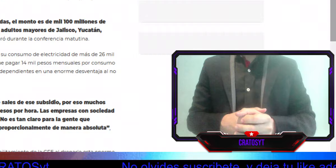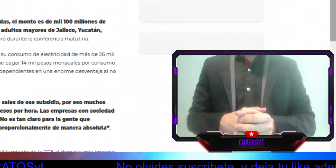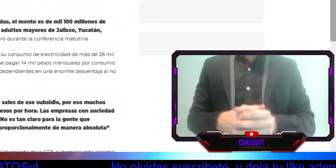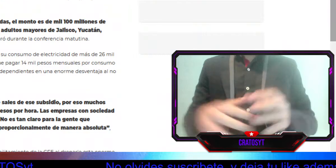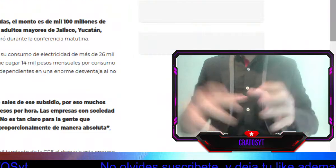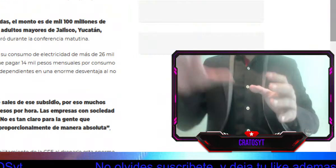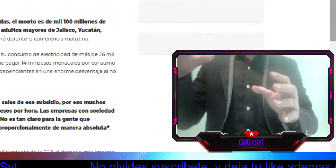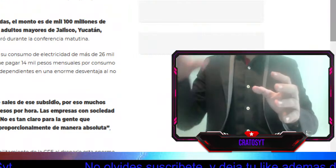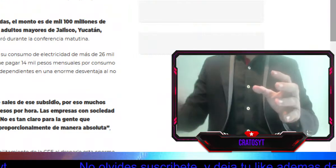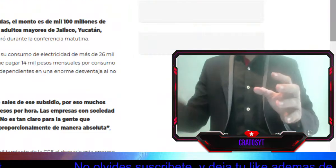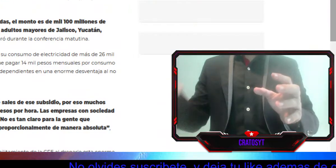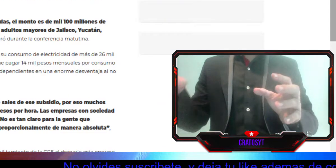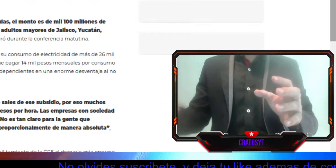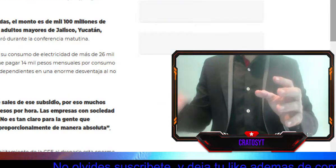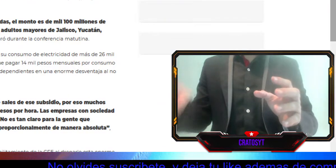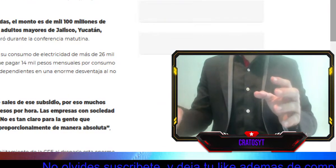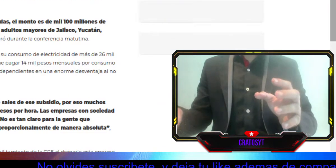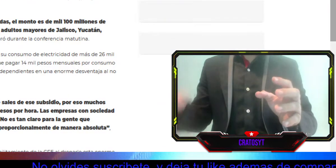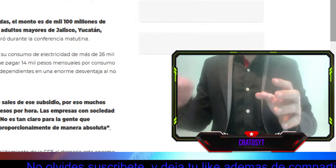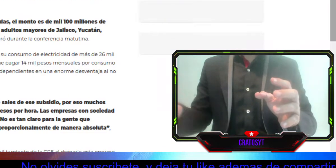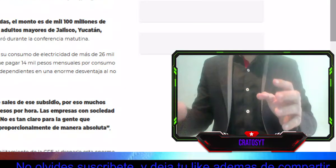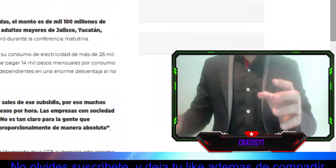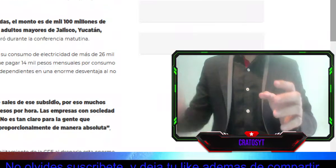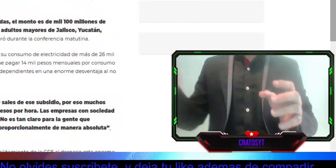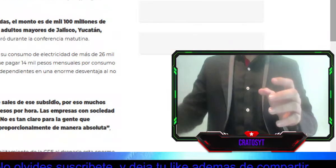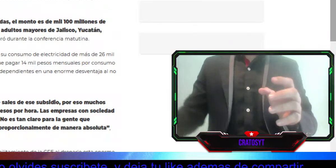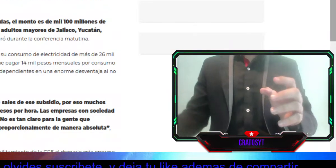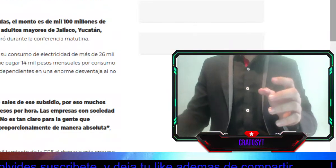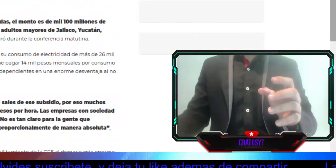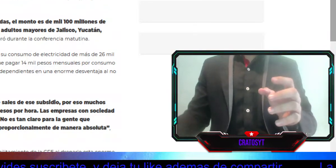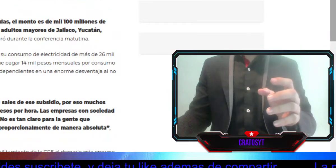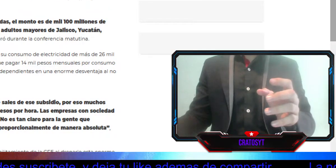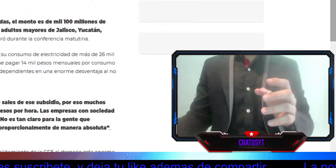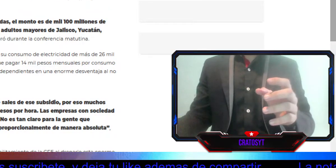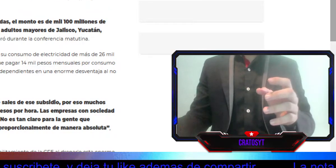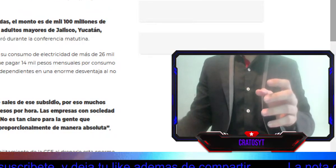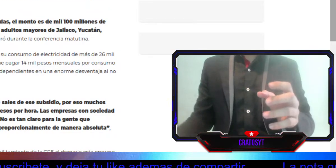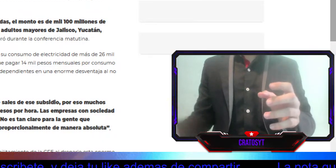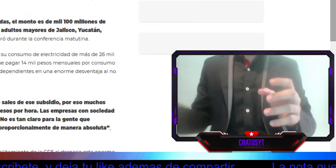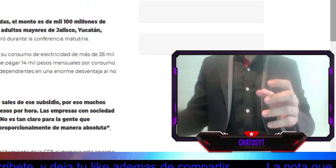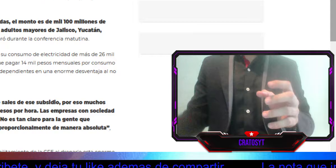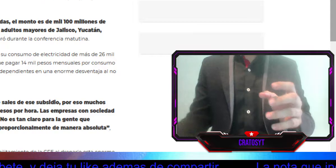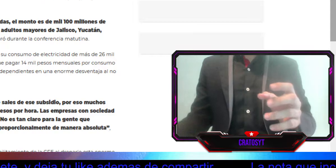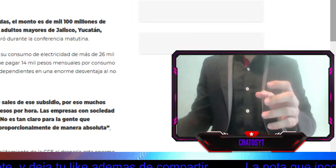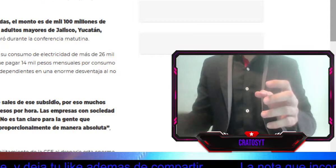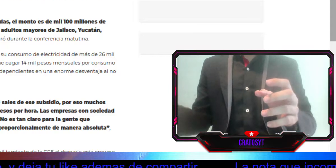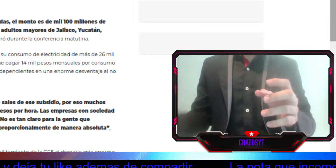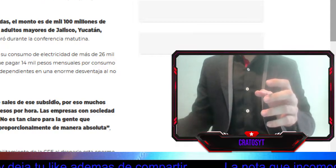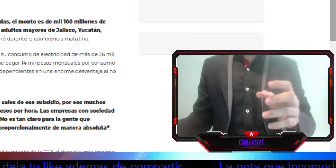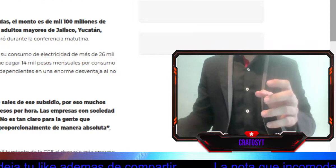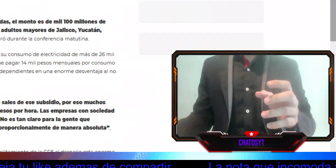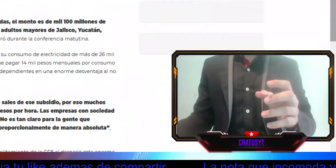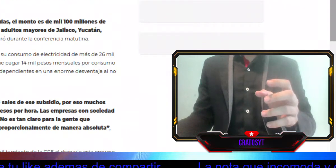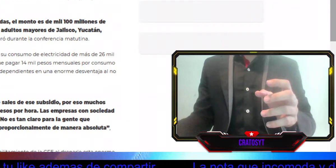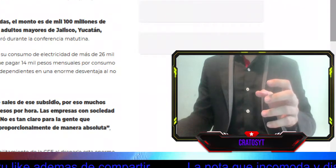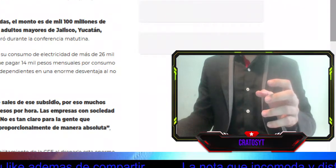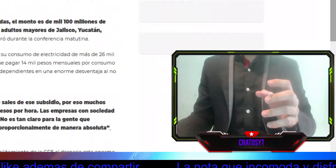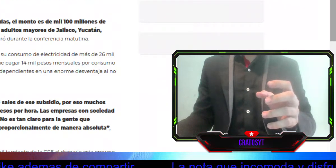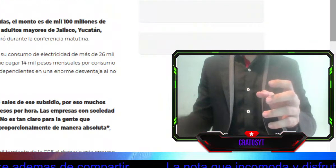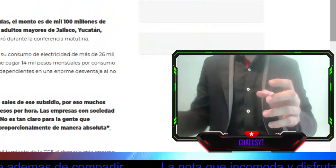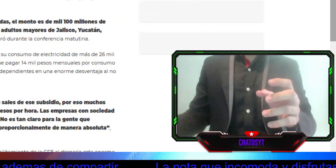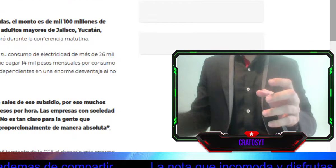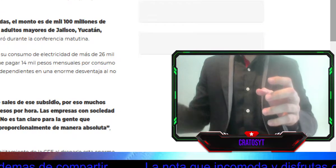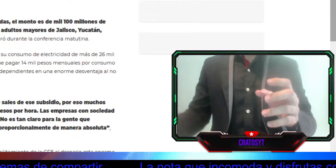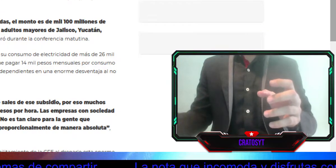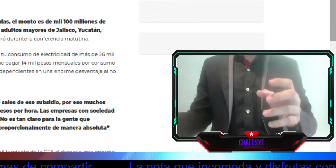concreto: si las empresas privadas no pagan por la transmisión de la energía, además de que no pagan por las plantas